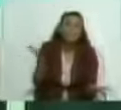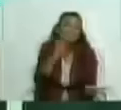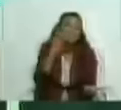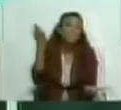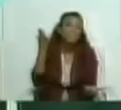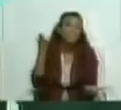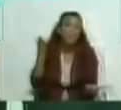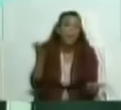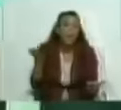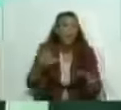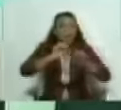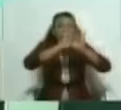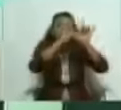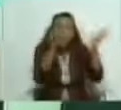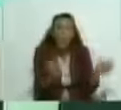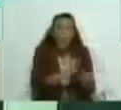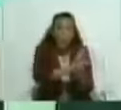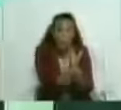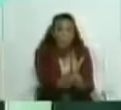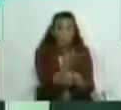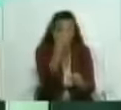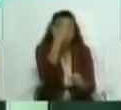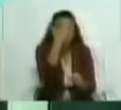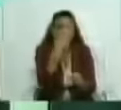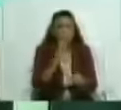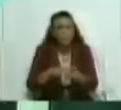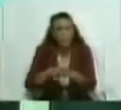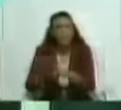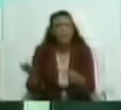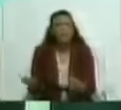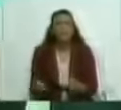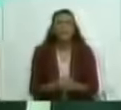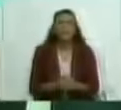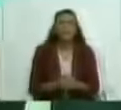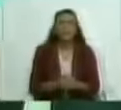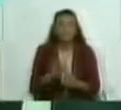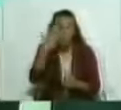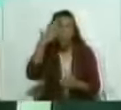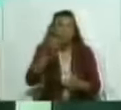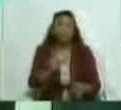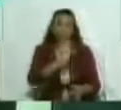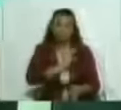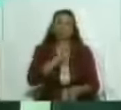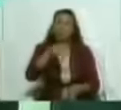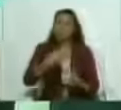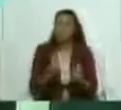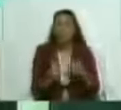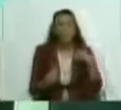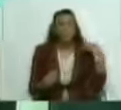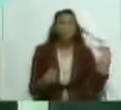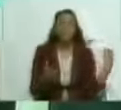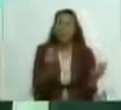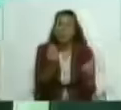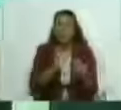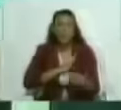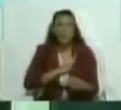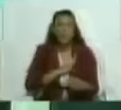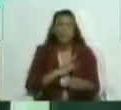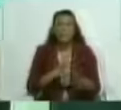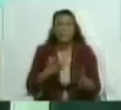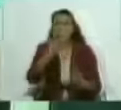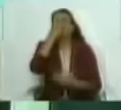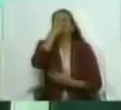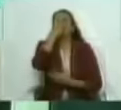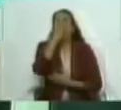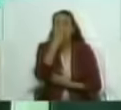cuando el COVID afectó a Venezuela, sabes, madre, que a mí me afectó muchísimo. Estuve en terapia